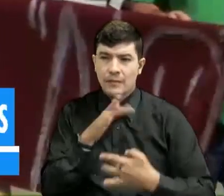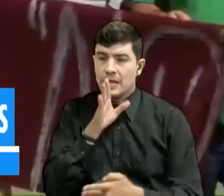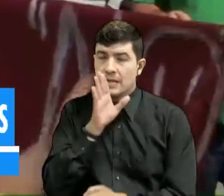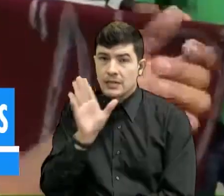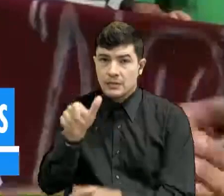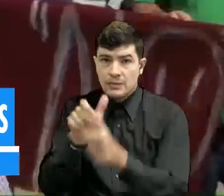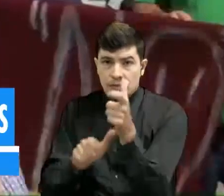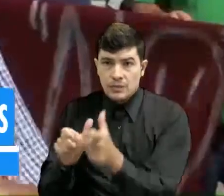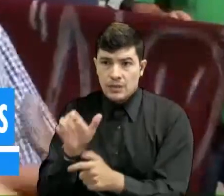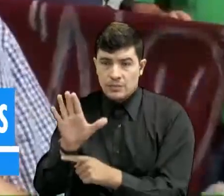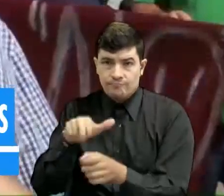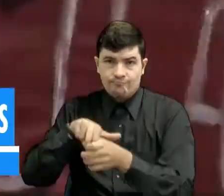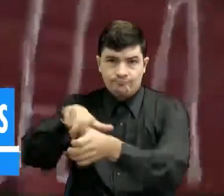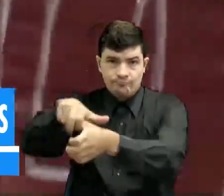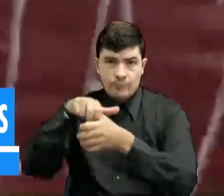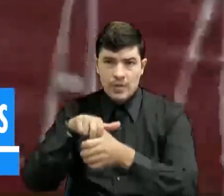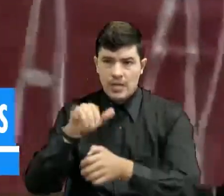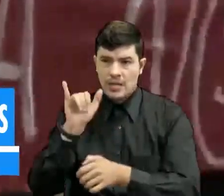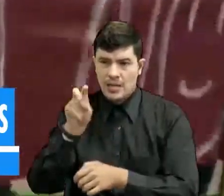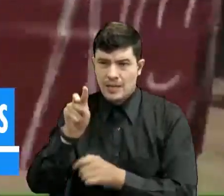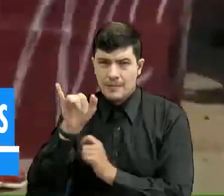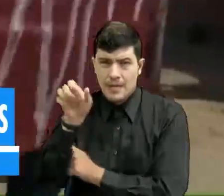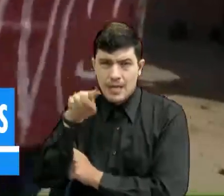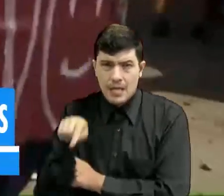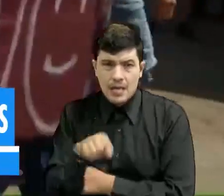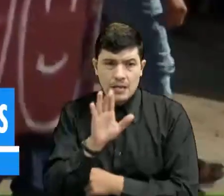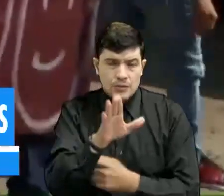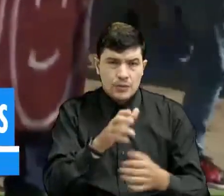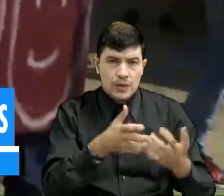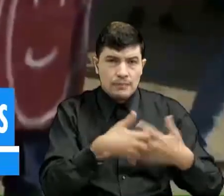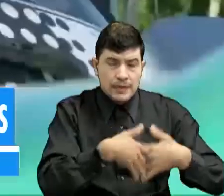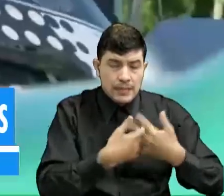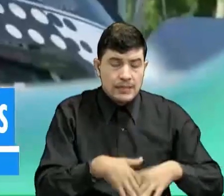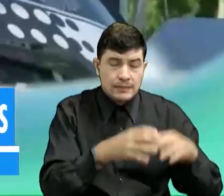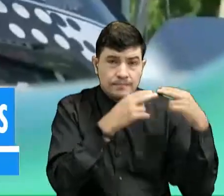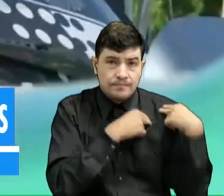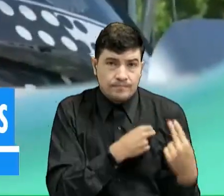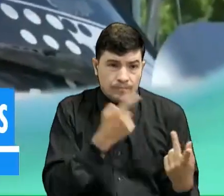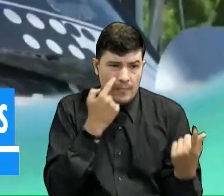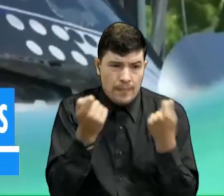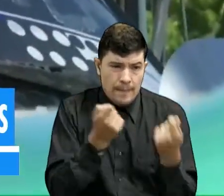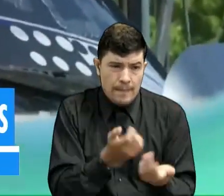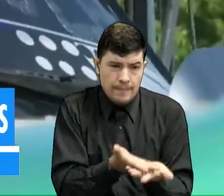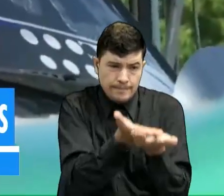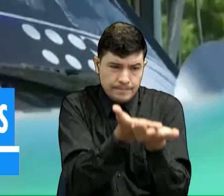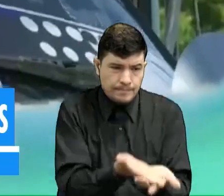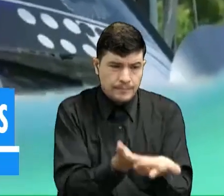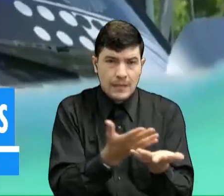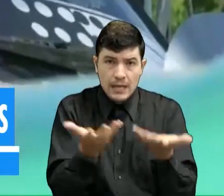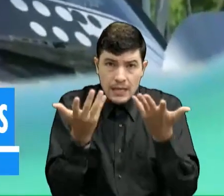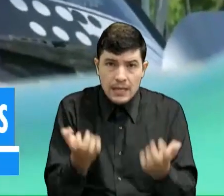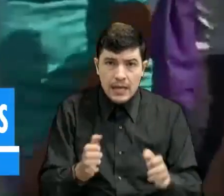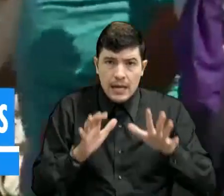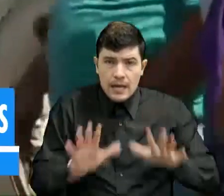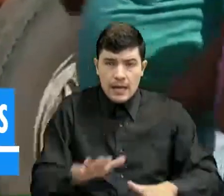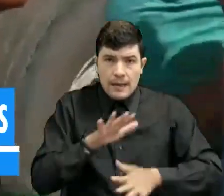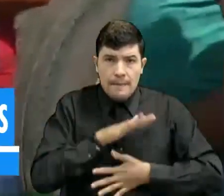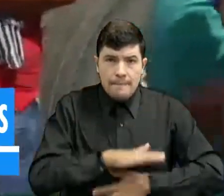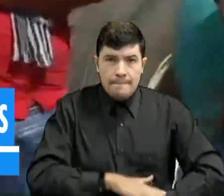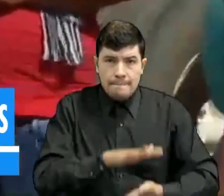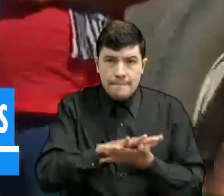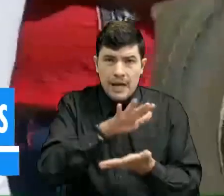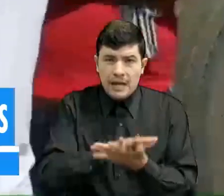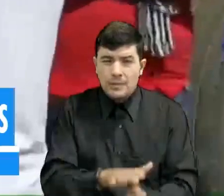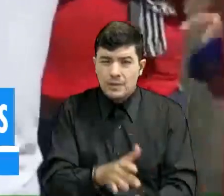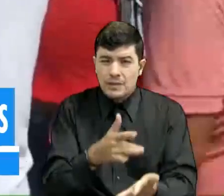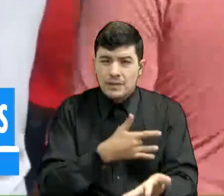señores del transporte, de Invías, de las básculas, que nos den una solución. Queremos hacer un paro pacífico como lo estamos haciendo,